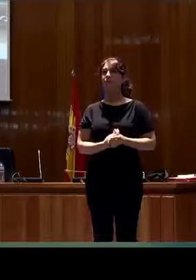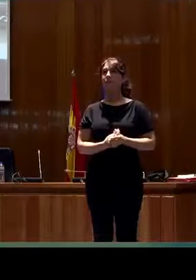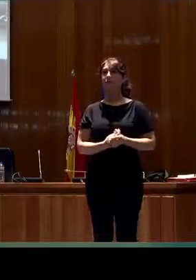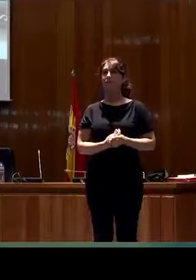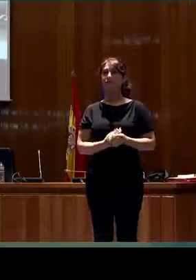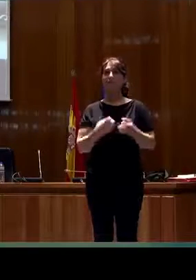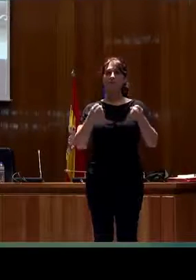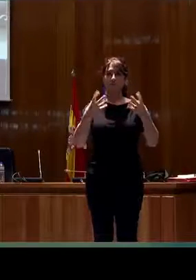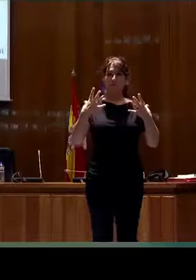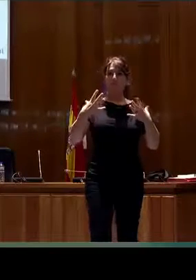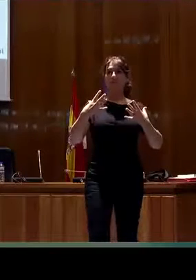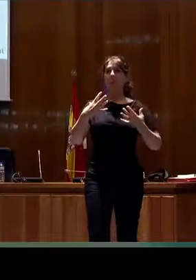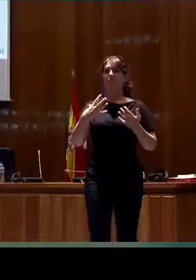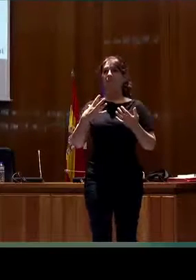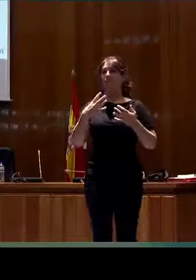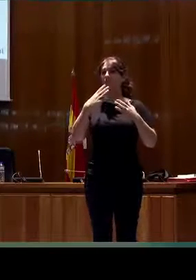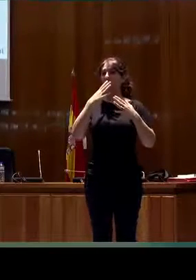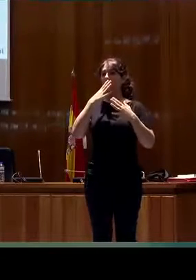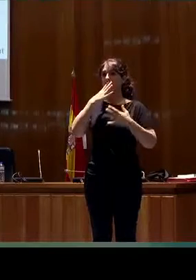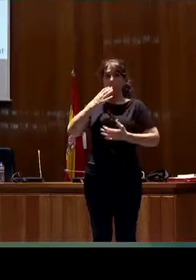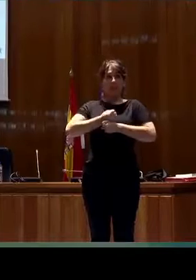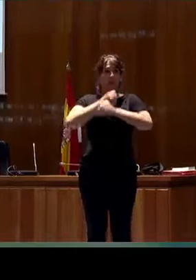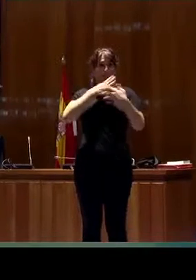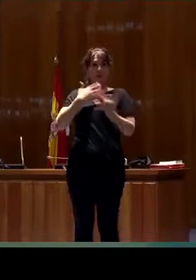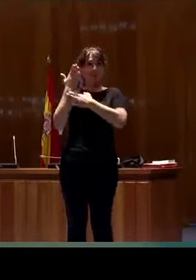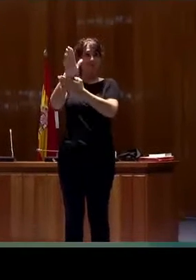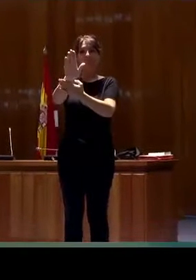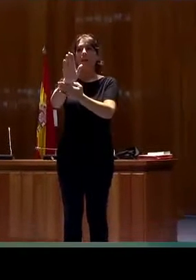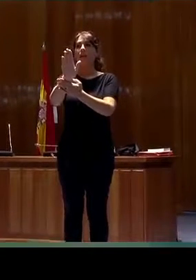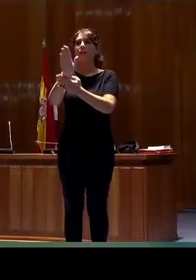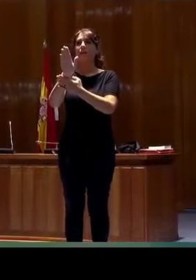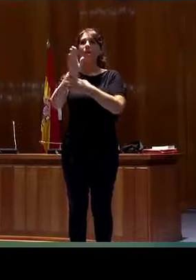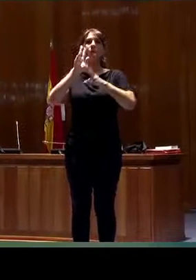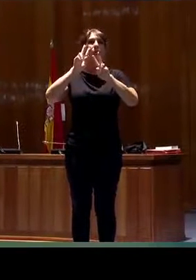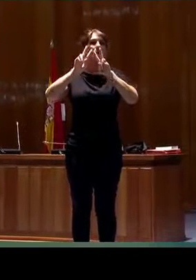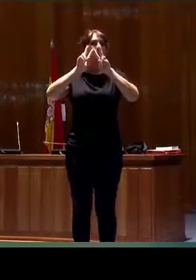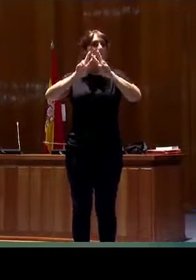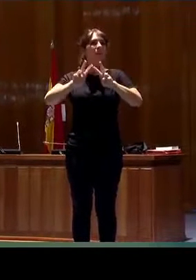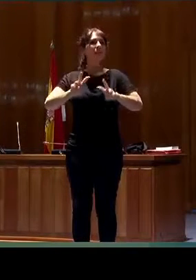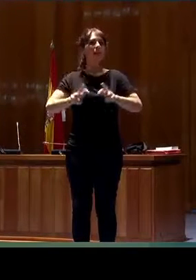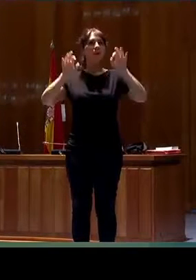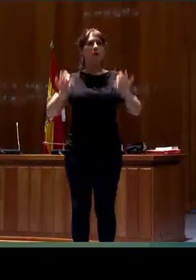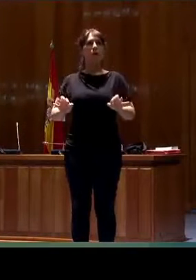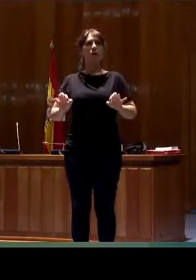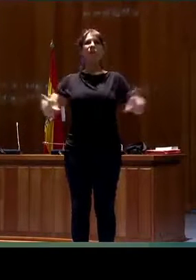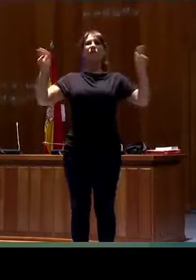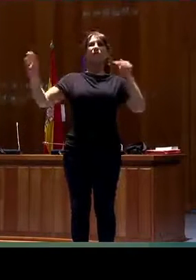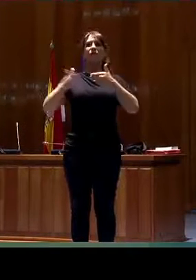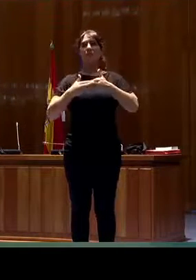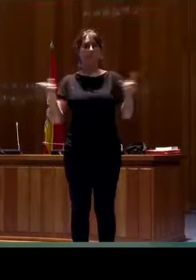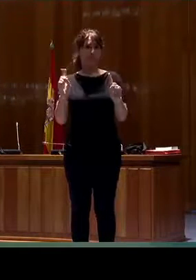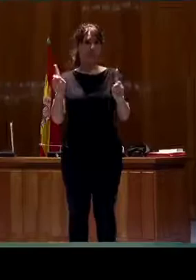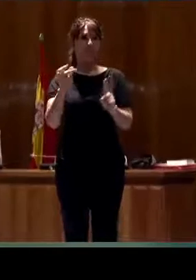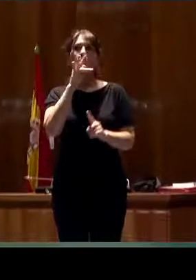Bien, empezaremos. El trabajo que presentamos no es una investigación cerrada, sino que es un